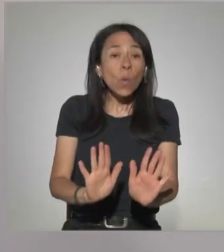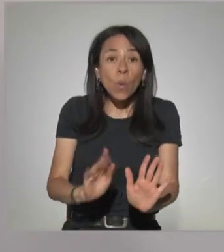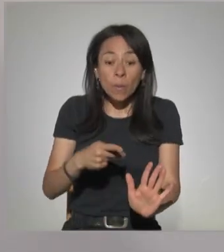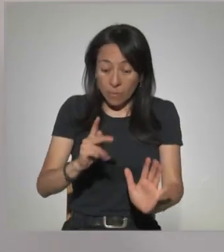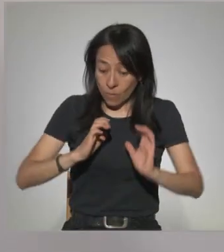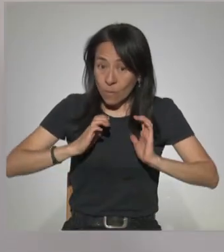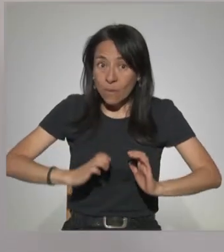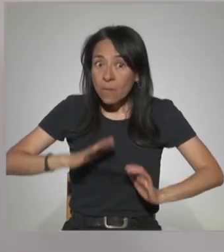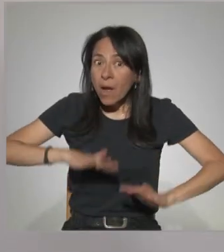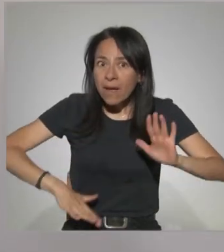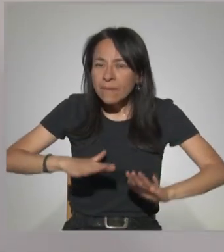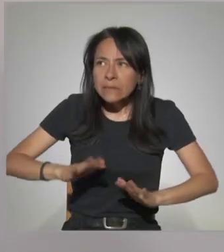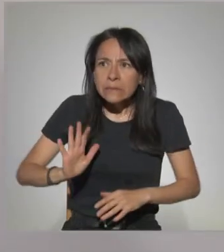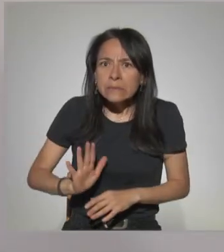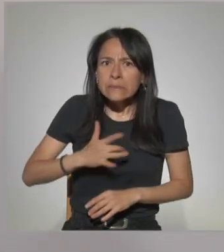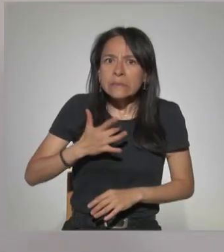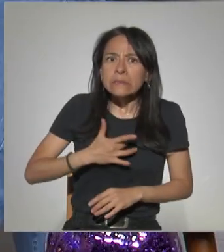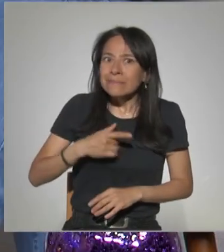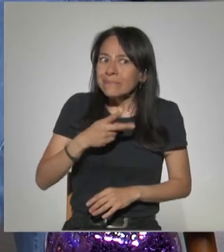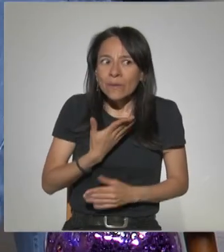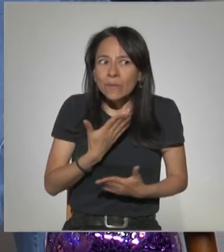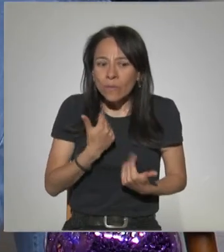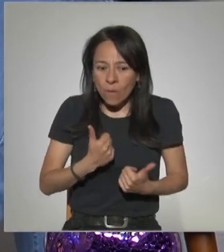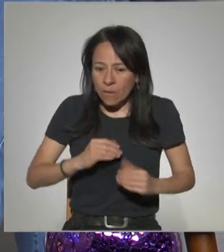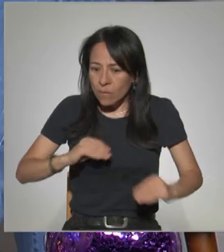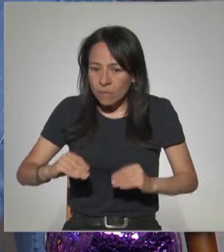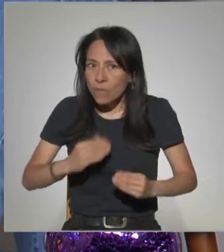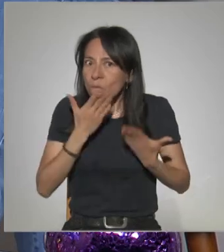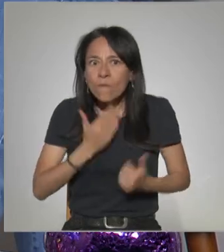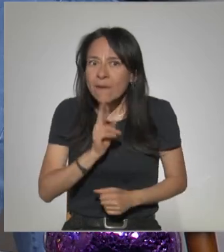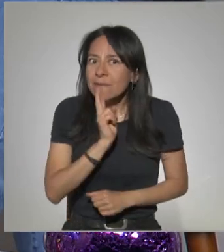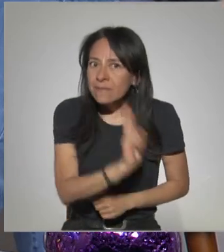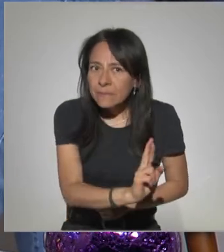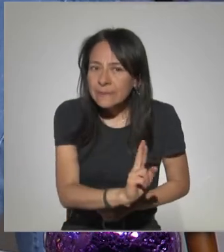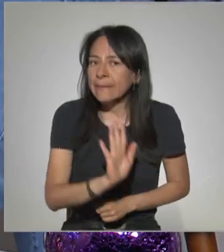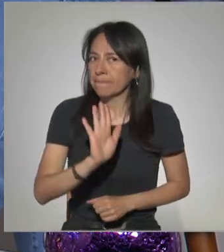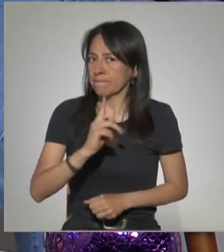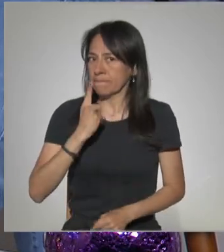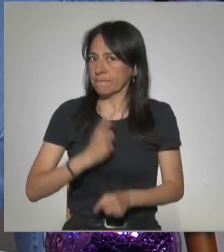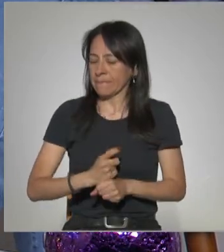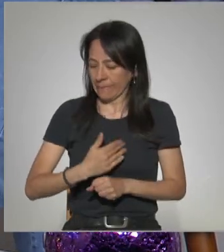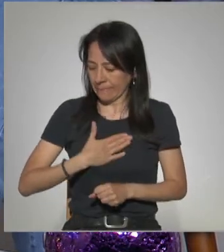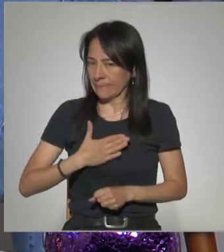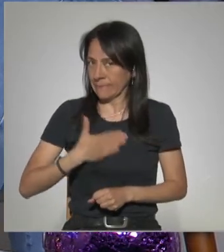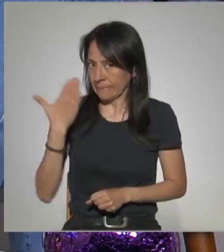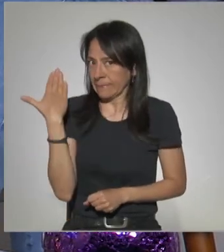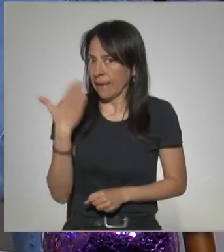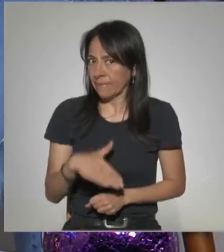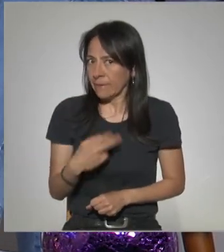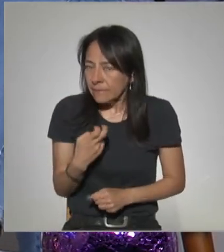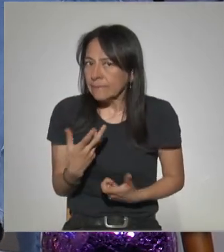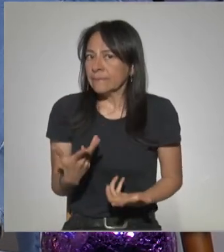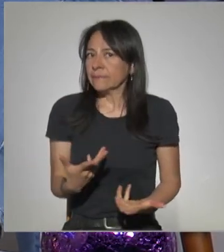y capacidad de darme cuenta de que no es tal, primero. Segundo,